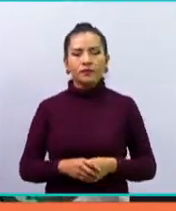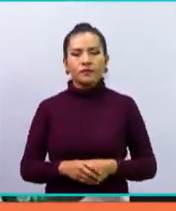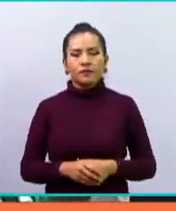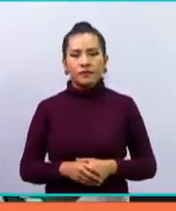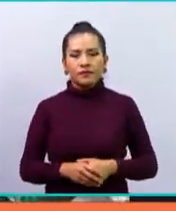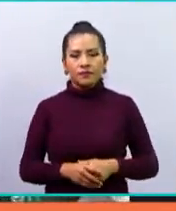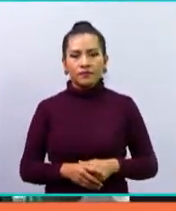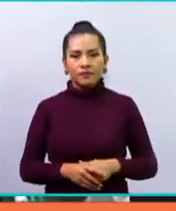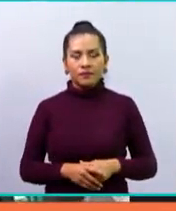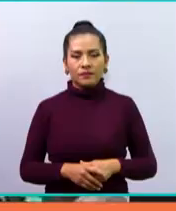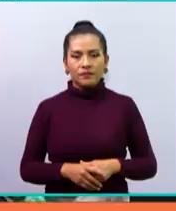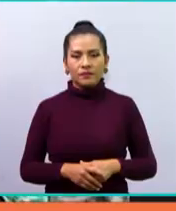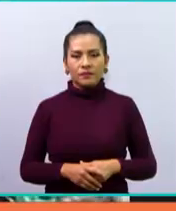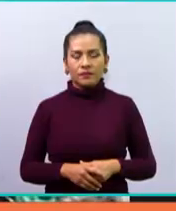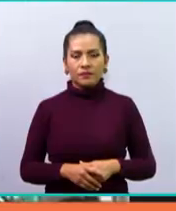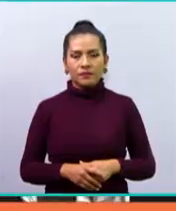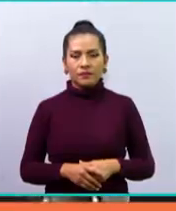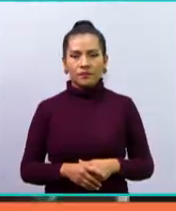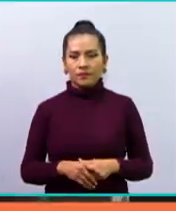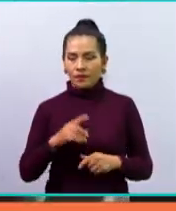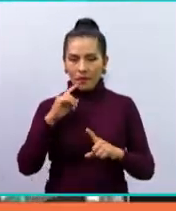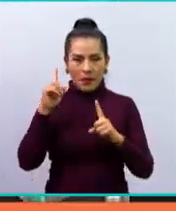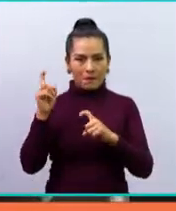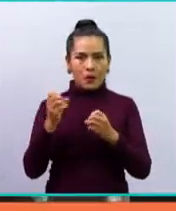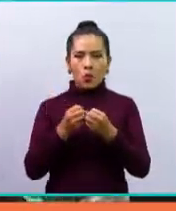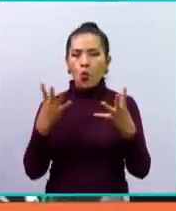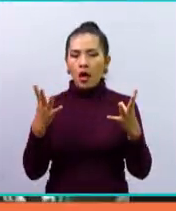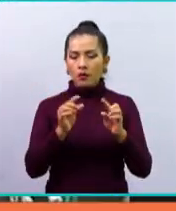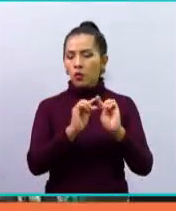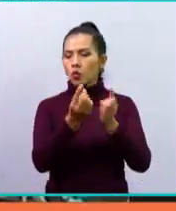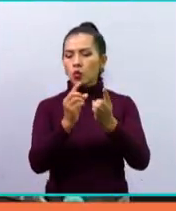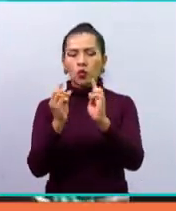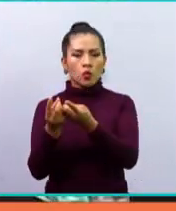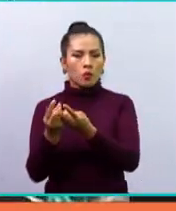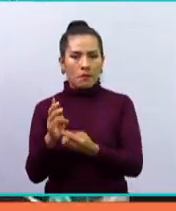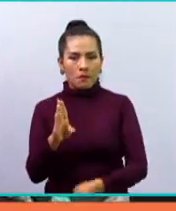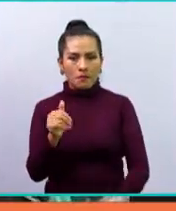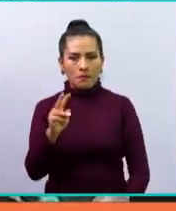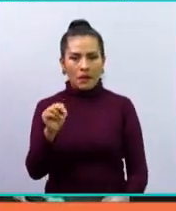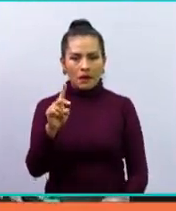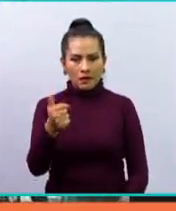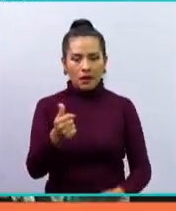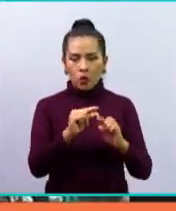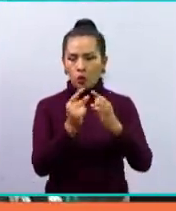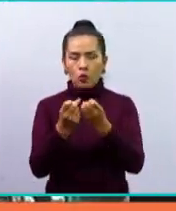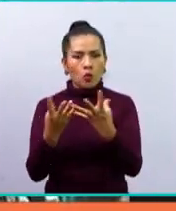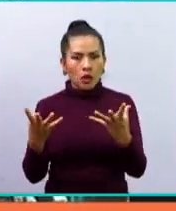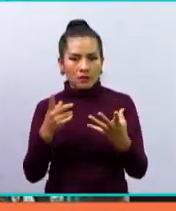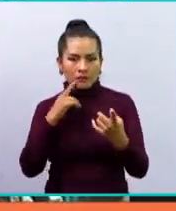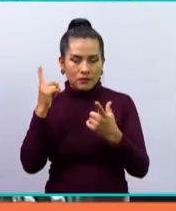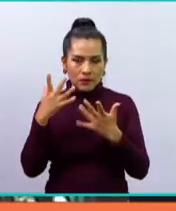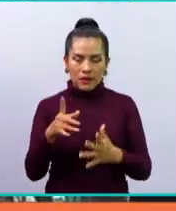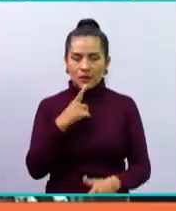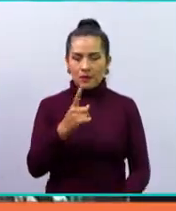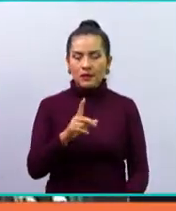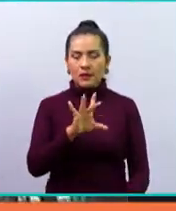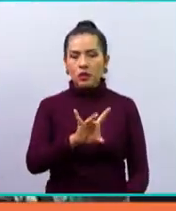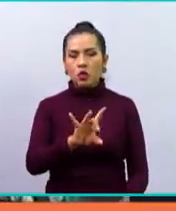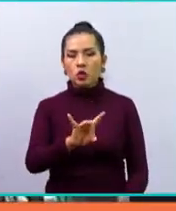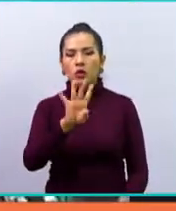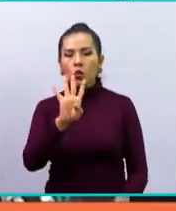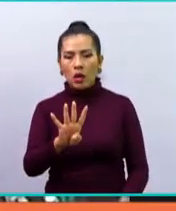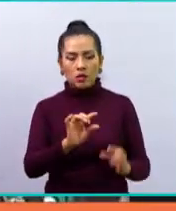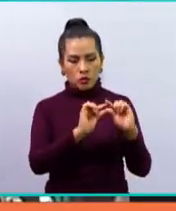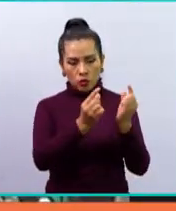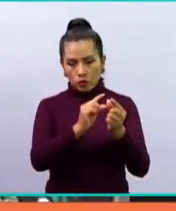bandas, Franklin, se harán cita este sábado en el festival? Son 84 bandas que van a estar participando